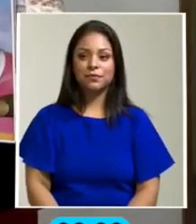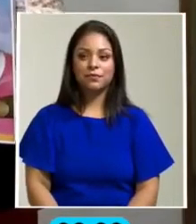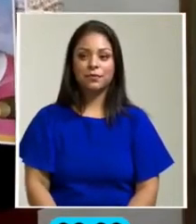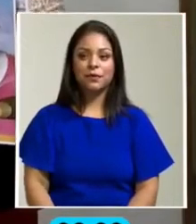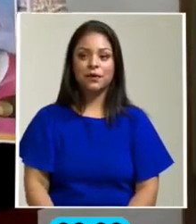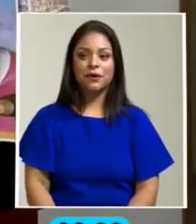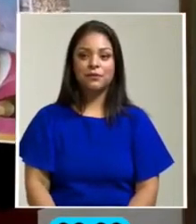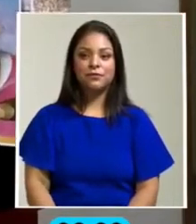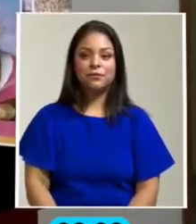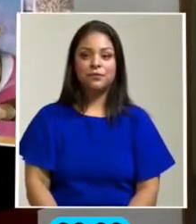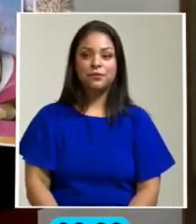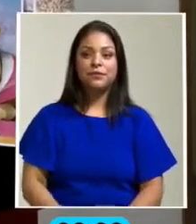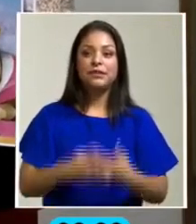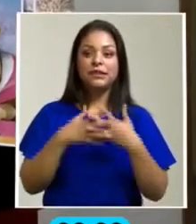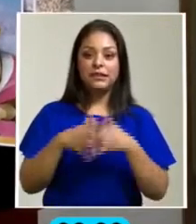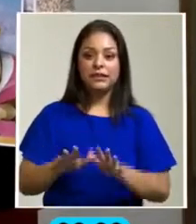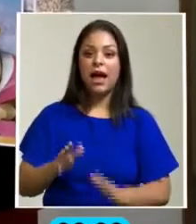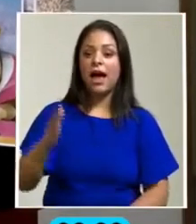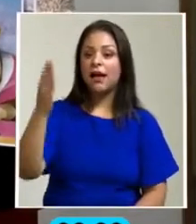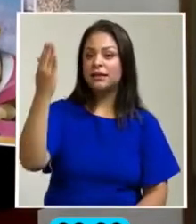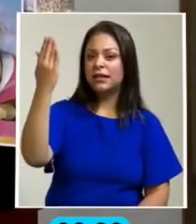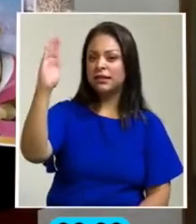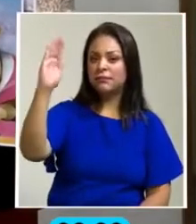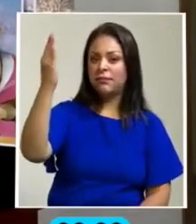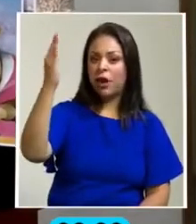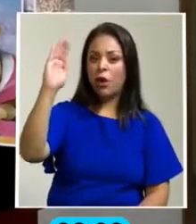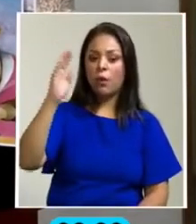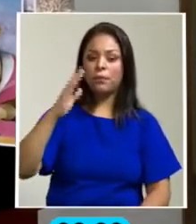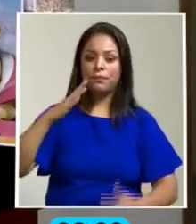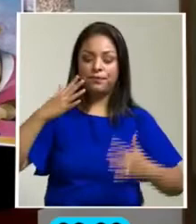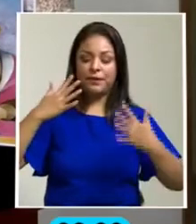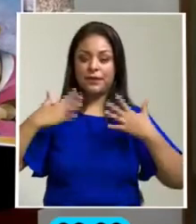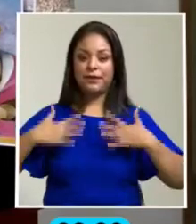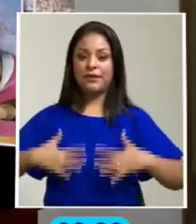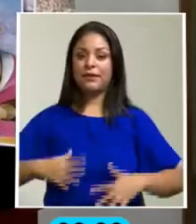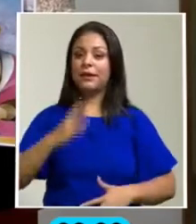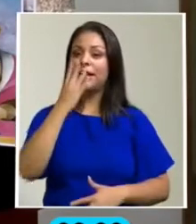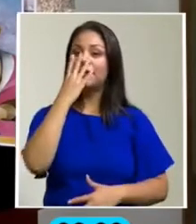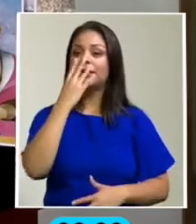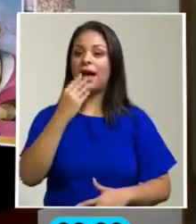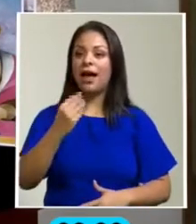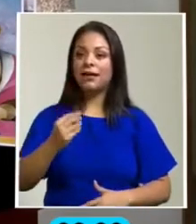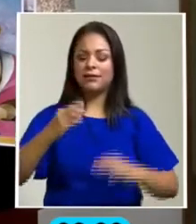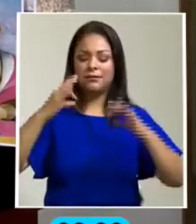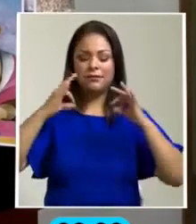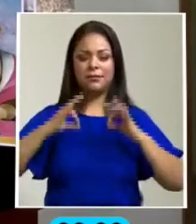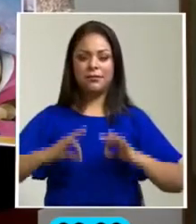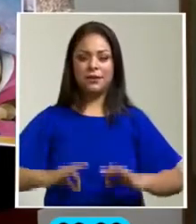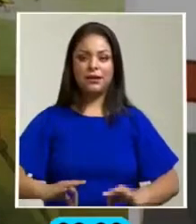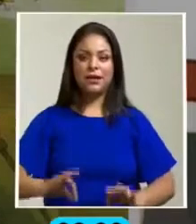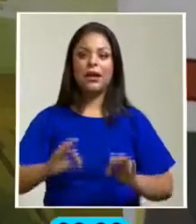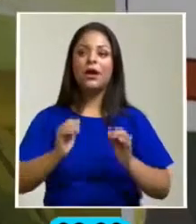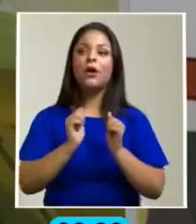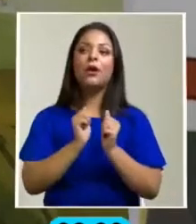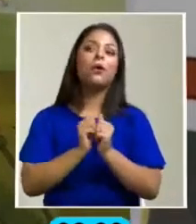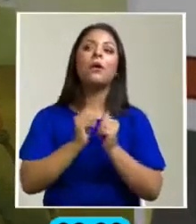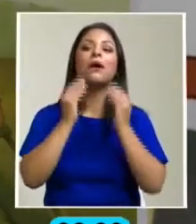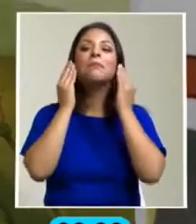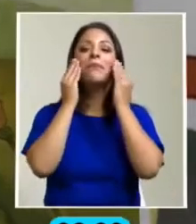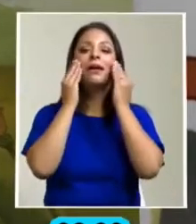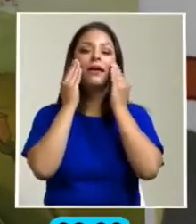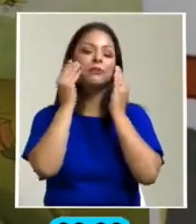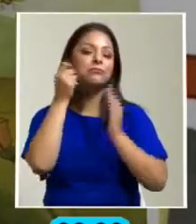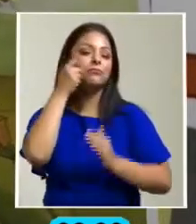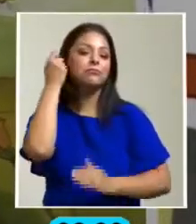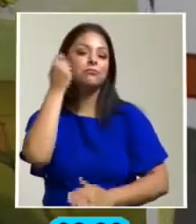Frente al espejo, la Danta, vestida cuidadosamente por su mamá, con las mejillas coloradas por el rubor